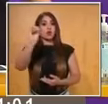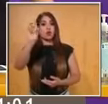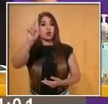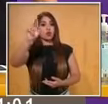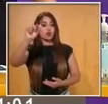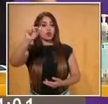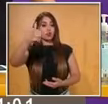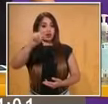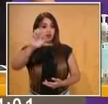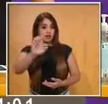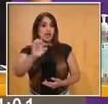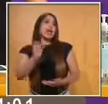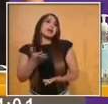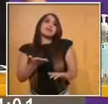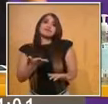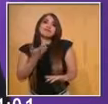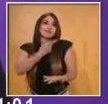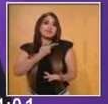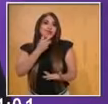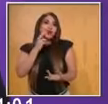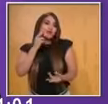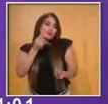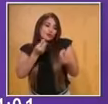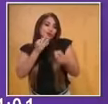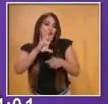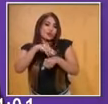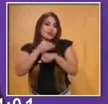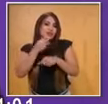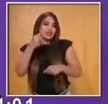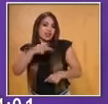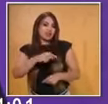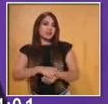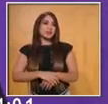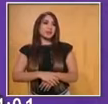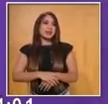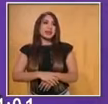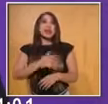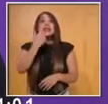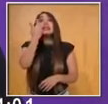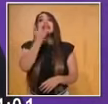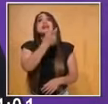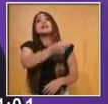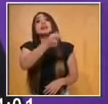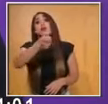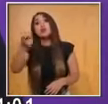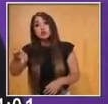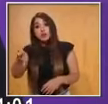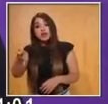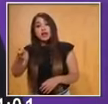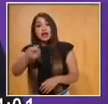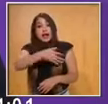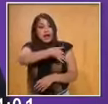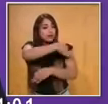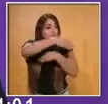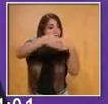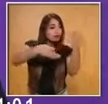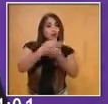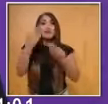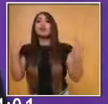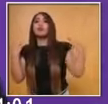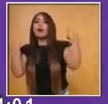tenerlo nuevamente por aquí. Antes de iniciar, maestra, quisiera mandar un bonito saludo para todos aquellos maestros que celebraron su